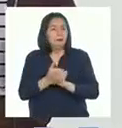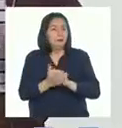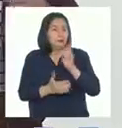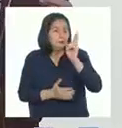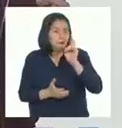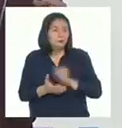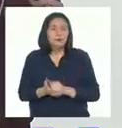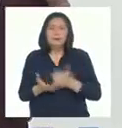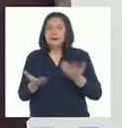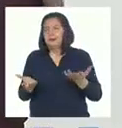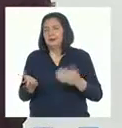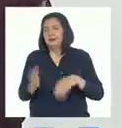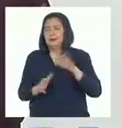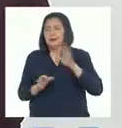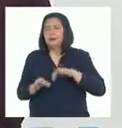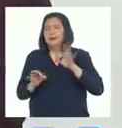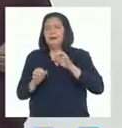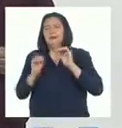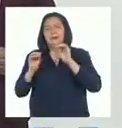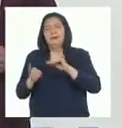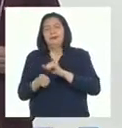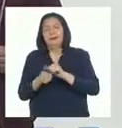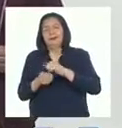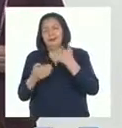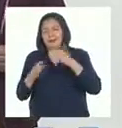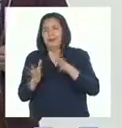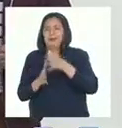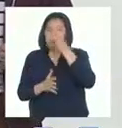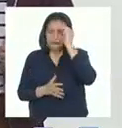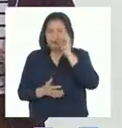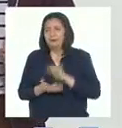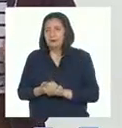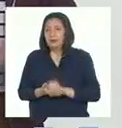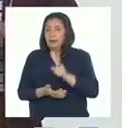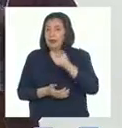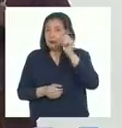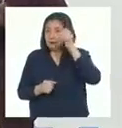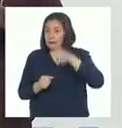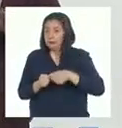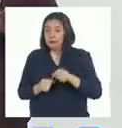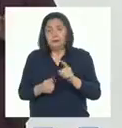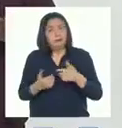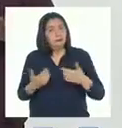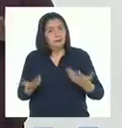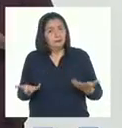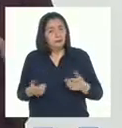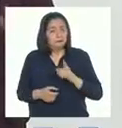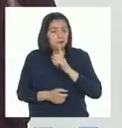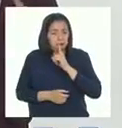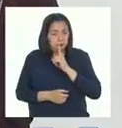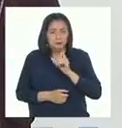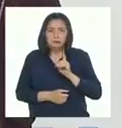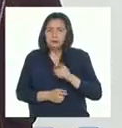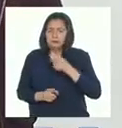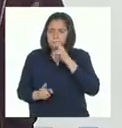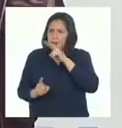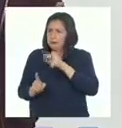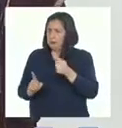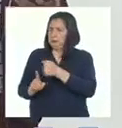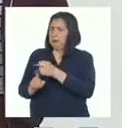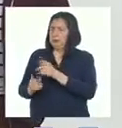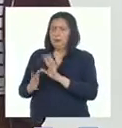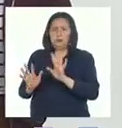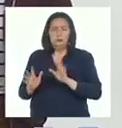y profesores y sobre todo, pongan en práctica todo lo que hemos aprendido. Recuerden que no podemos quedarnos callados frente a una